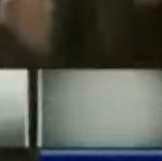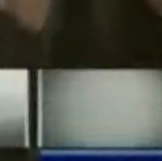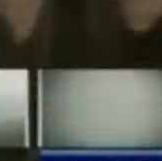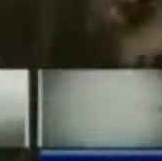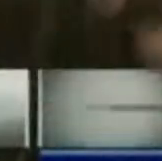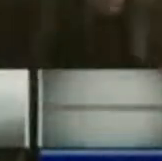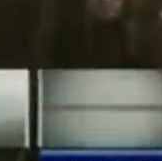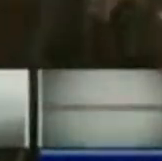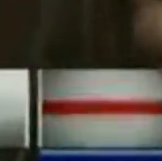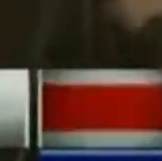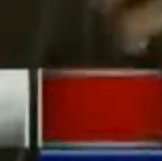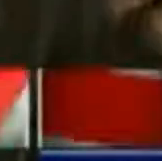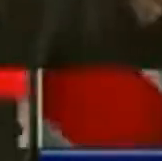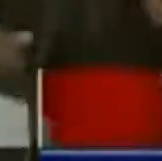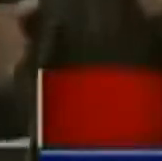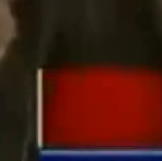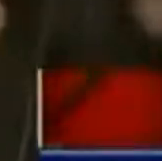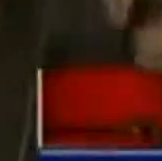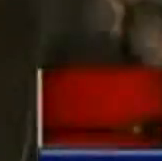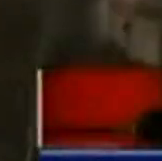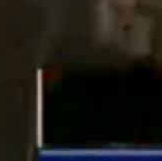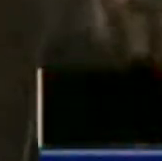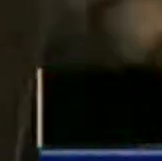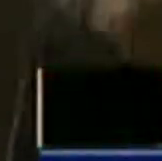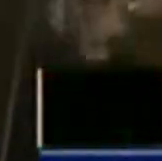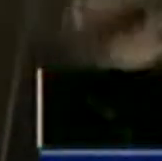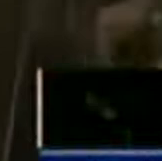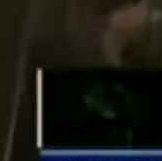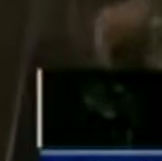pone que de la mano ahora vamos